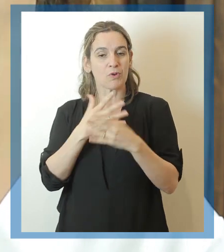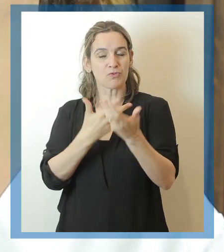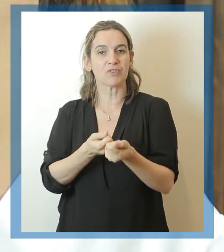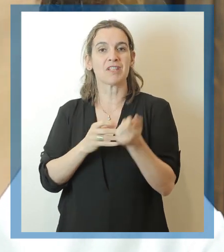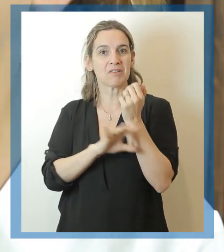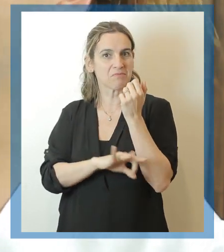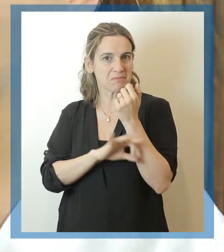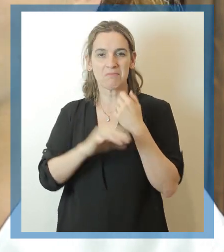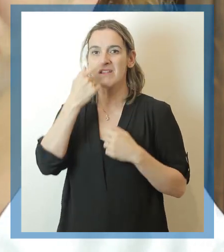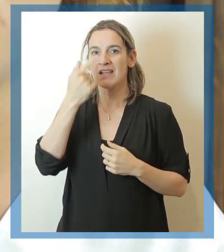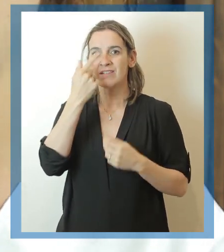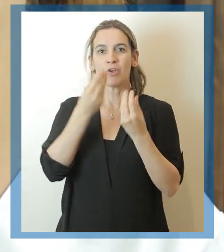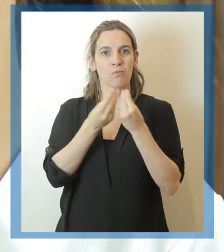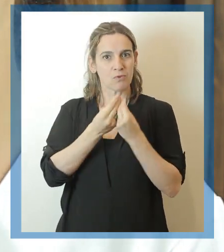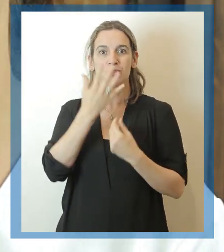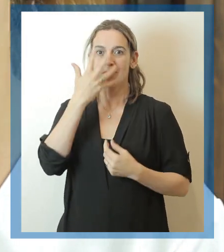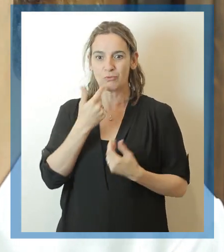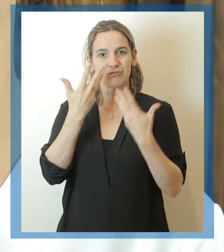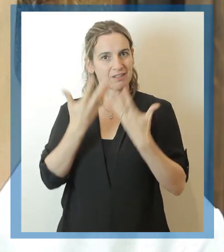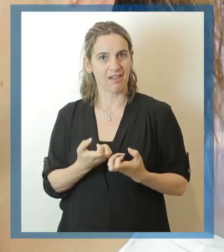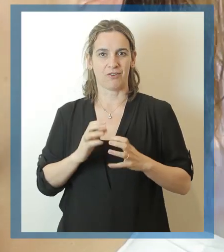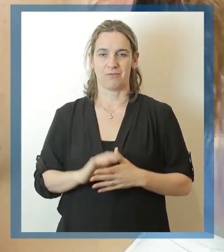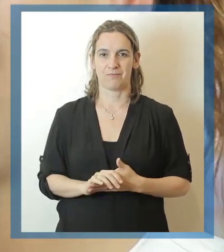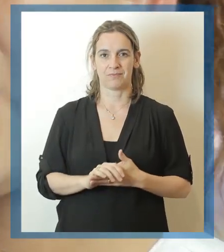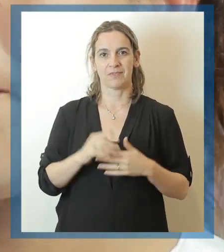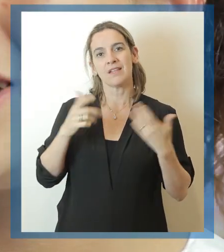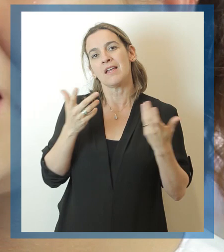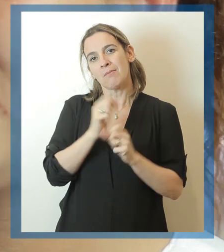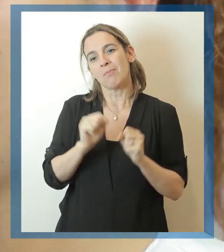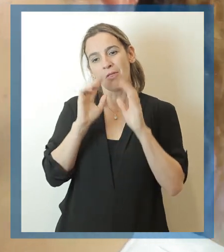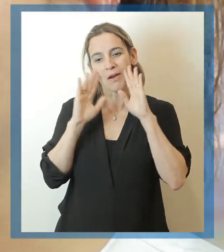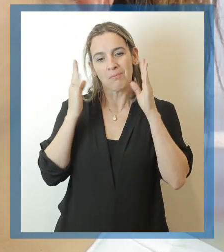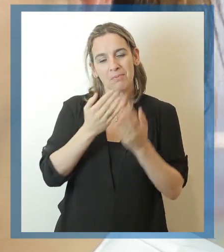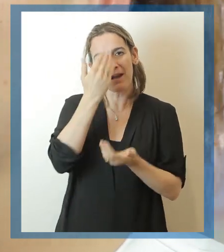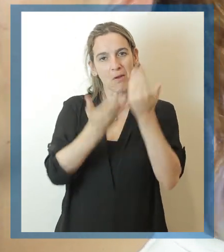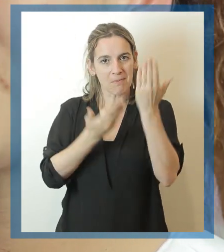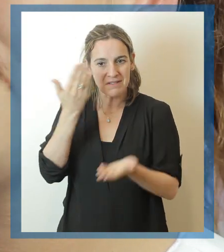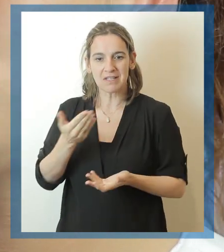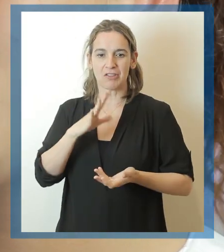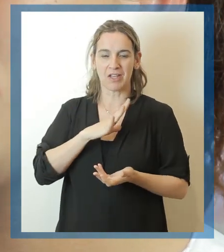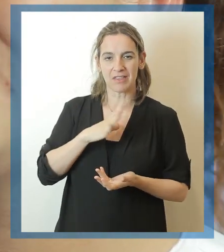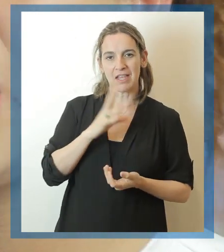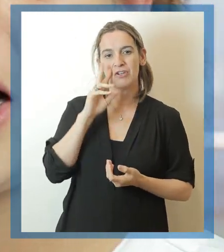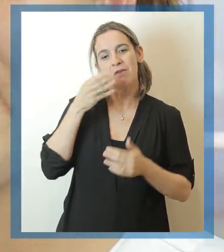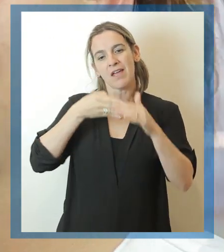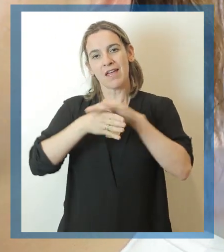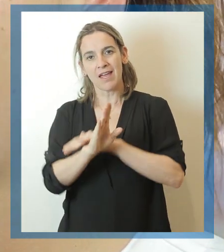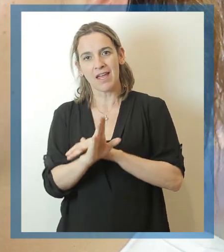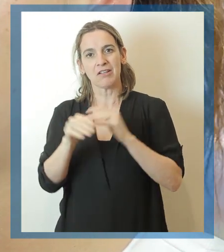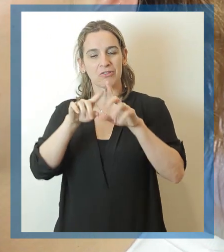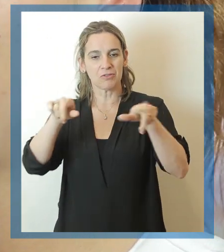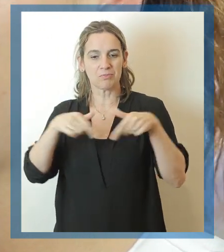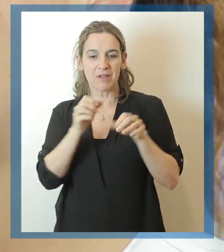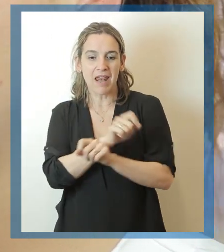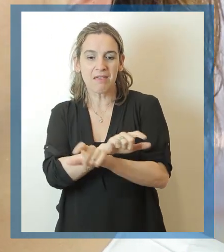servicios me interesó y me gusta y quiero hacerlo. Atender a los pacientes, estar con ellos. Por ejemplo, yo voy a una sala a